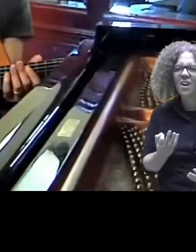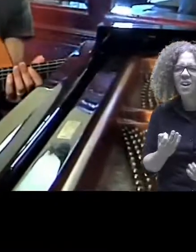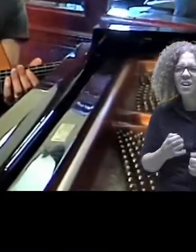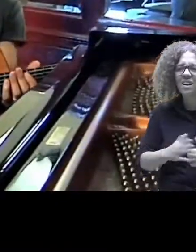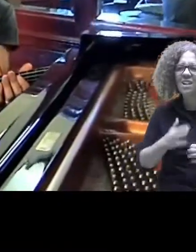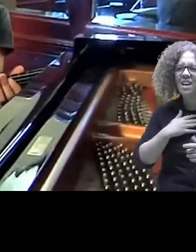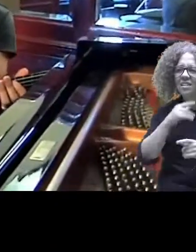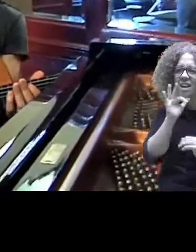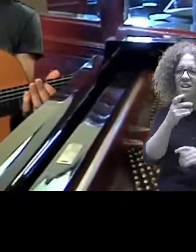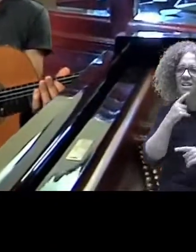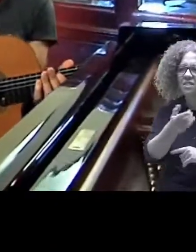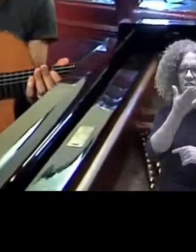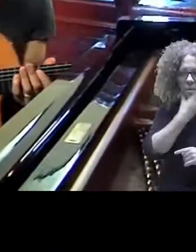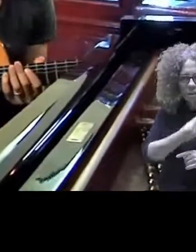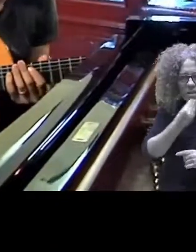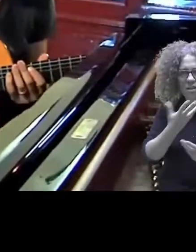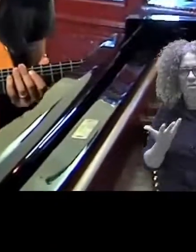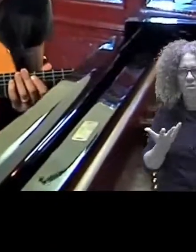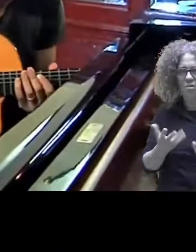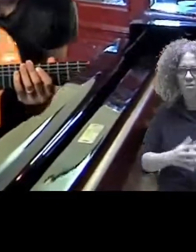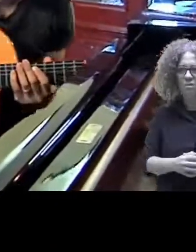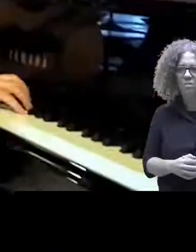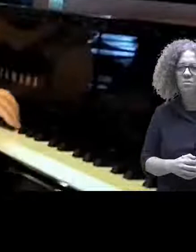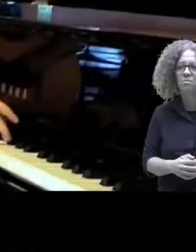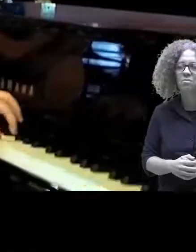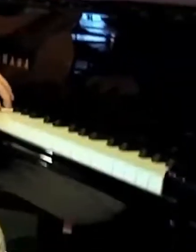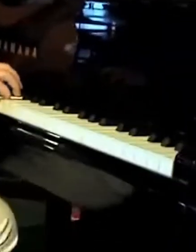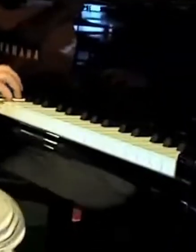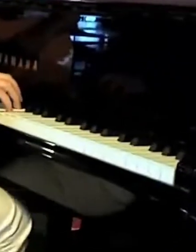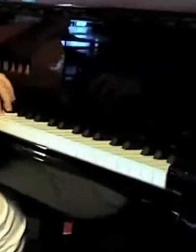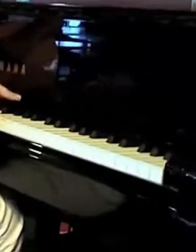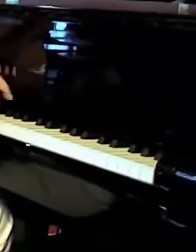Mira, intentamos el bolerillo ese muy bonito, ¿eh?